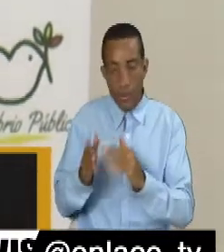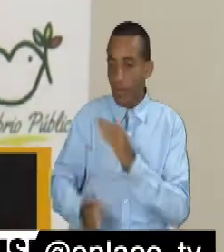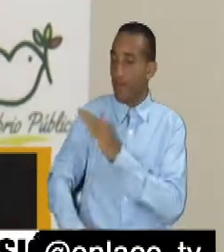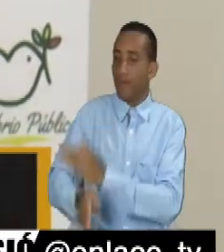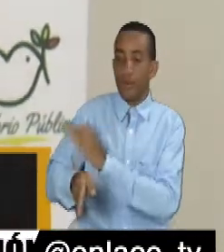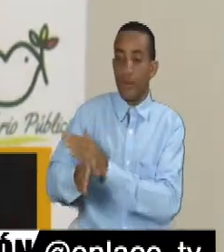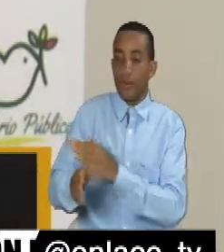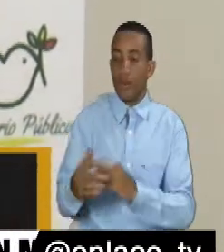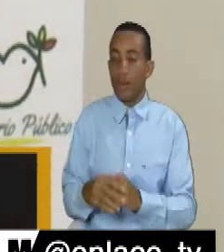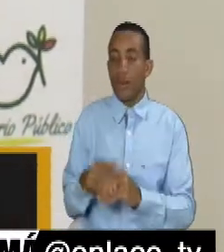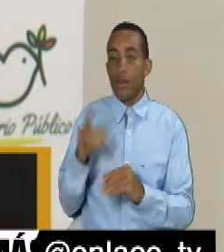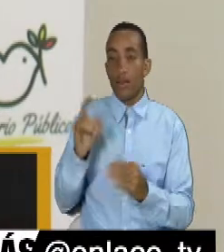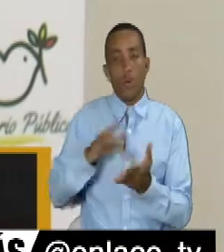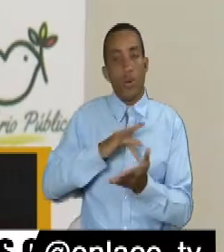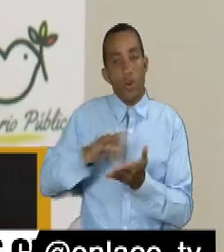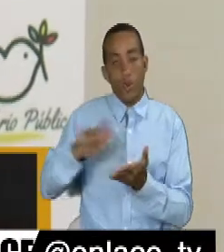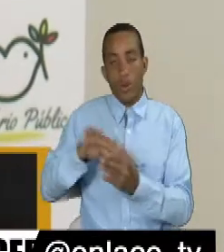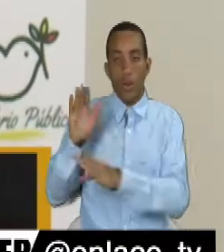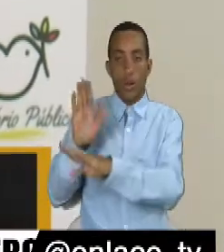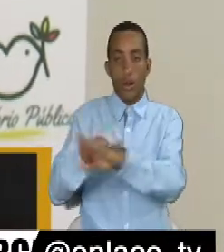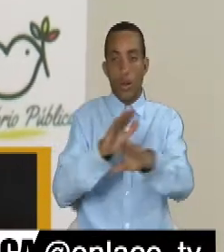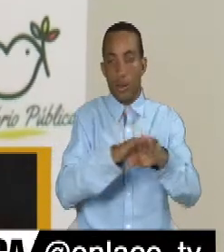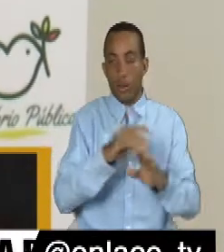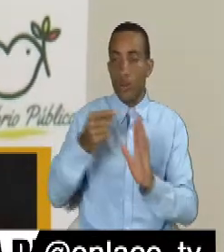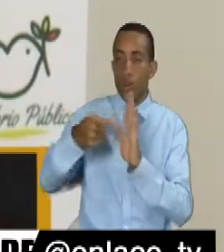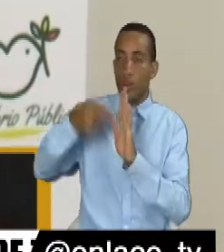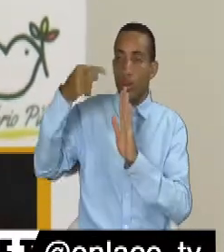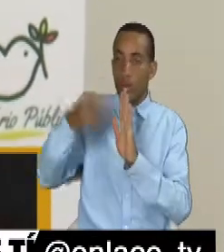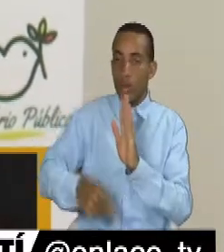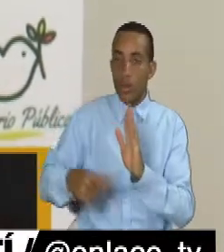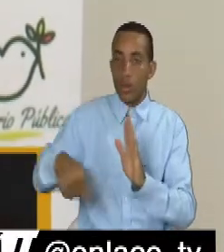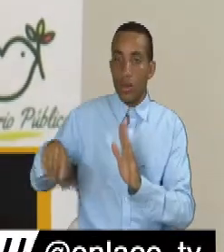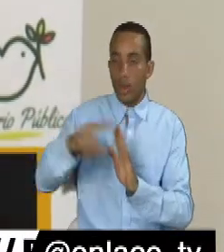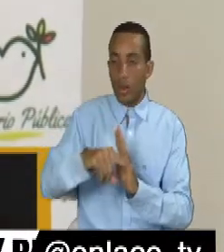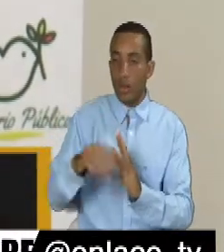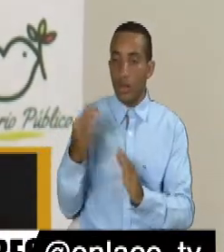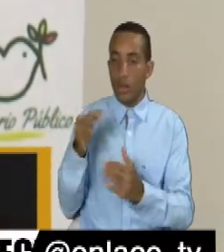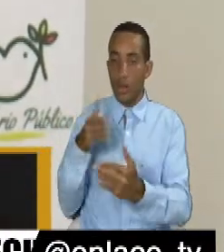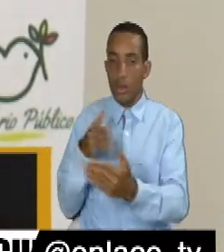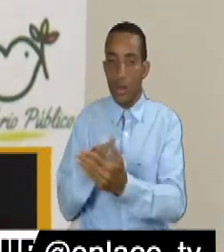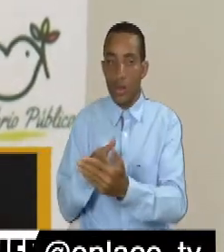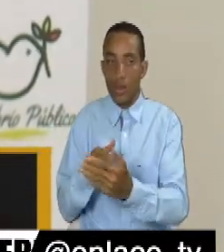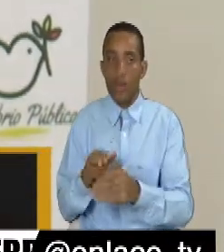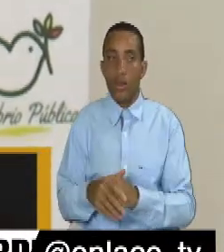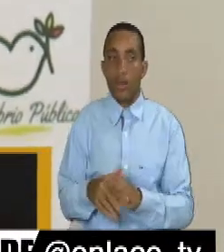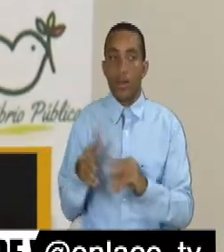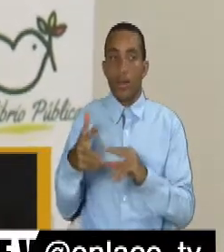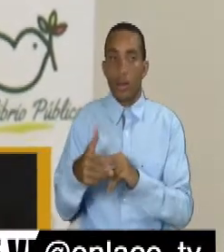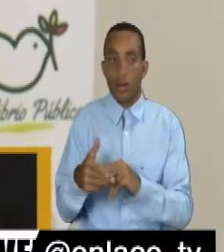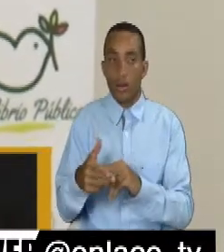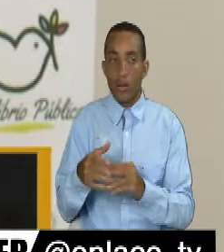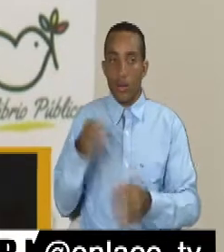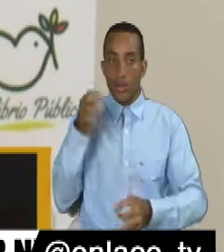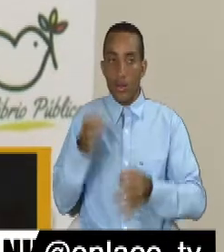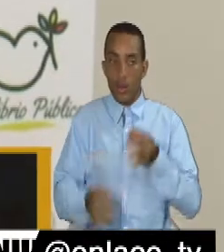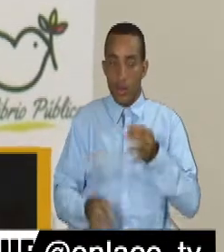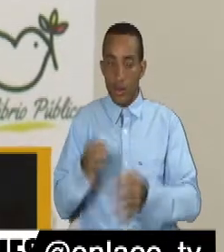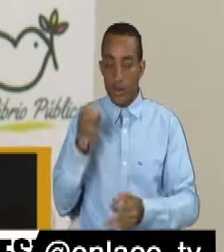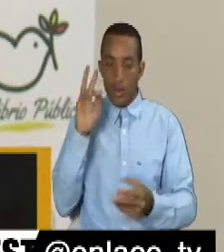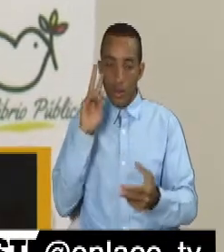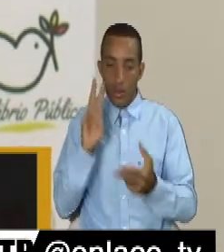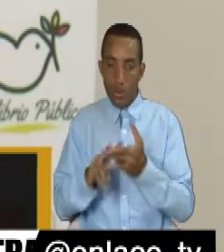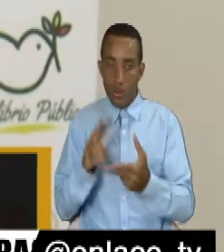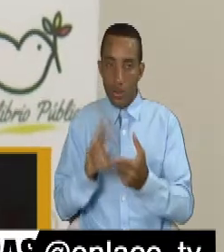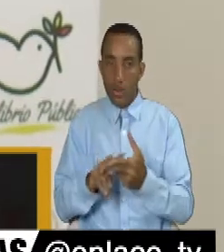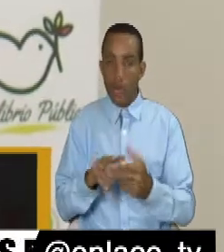comunicar urgente a todas las autoridades competentes de que esa medida de suspensión quedó sin efectos. Ahora, el juez que aboca el conocimiento, que es el juez